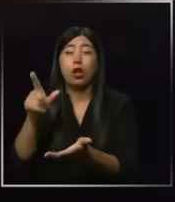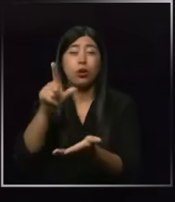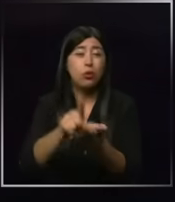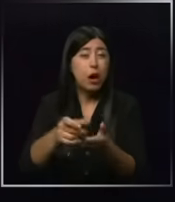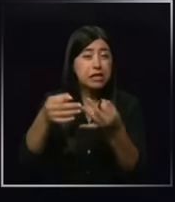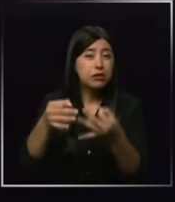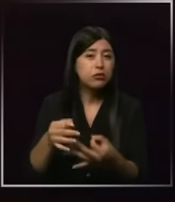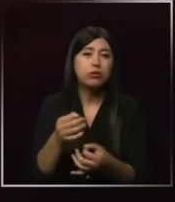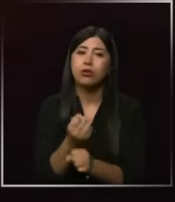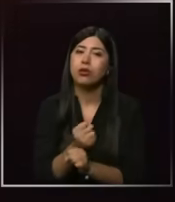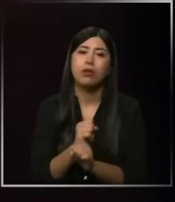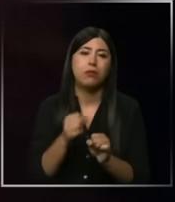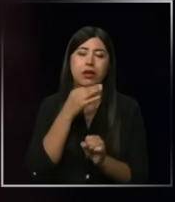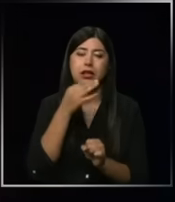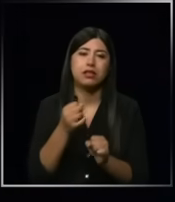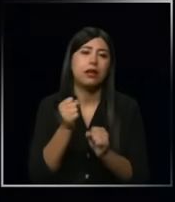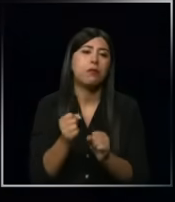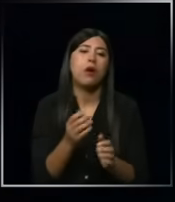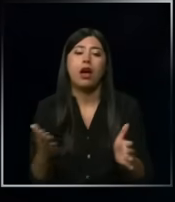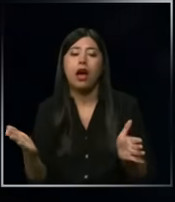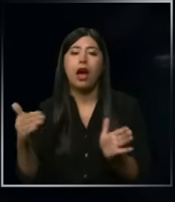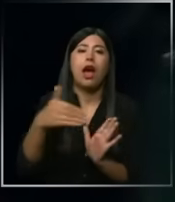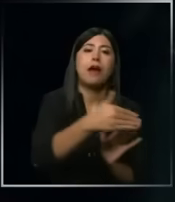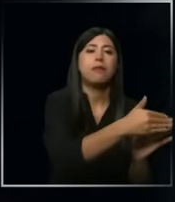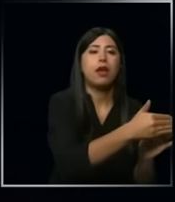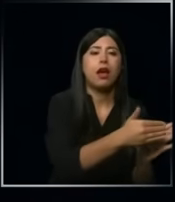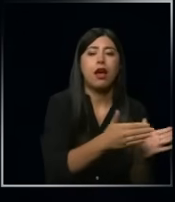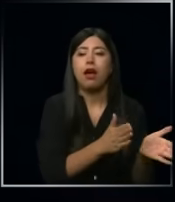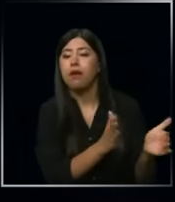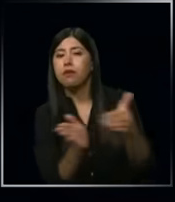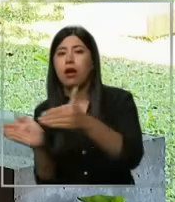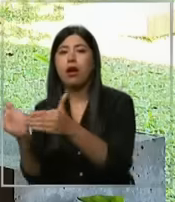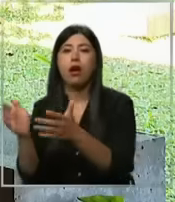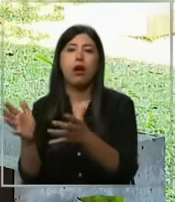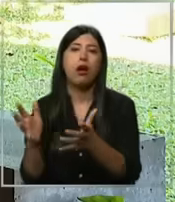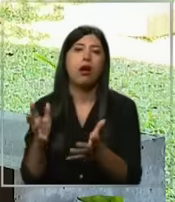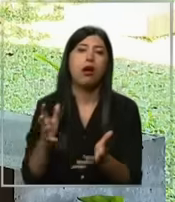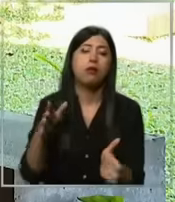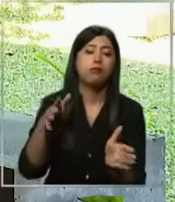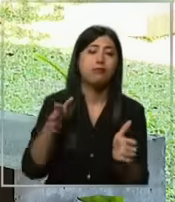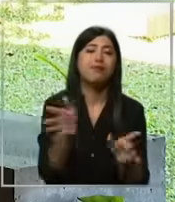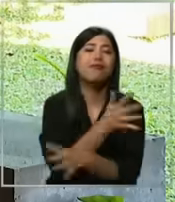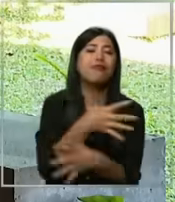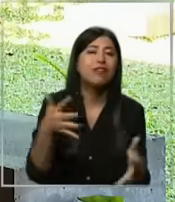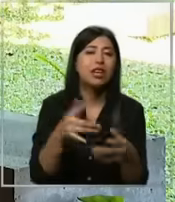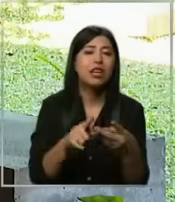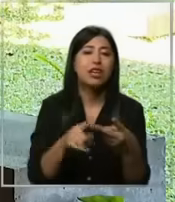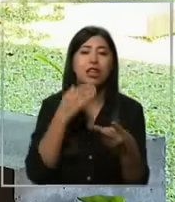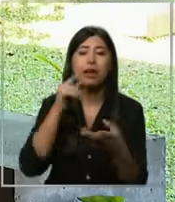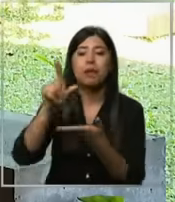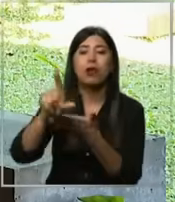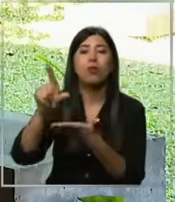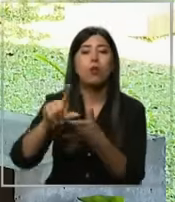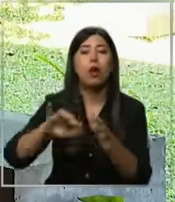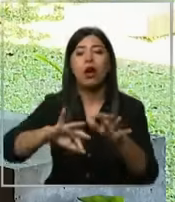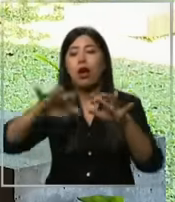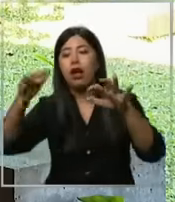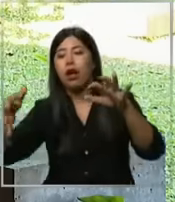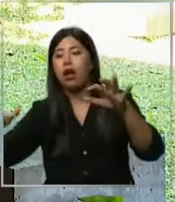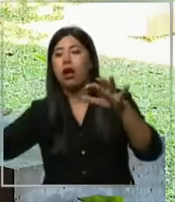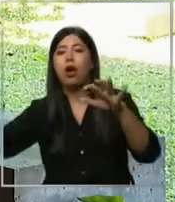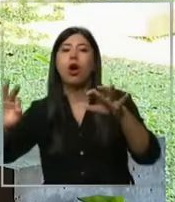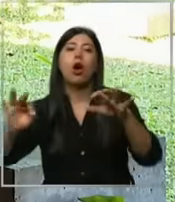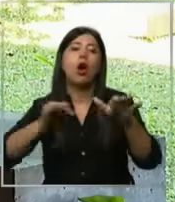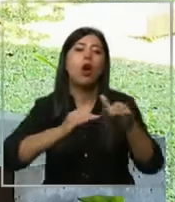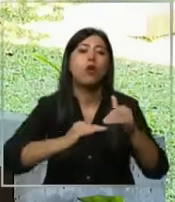cambiante, puede modificar su dirección si cambia la dirección del viento, la topografía ayuda mucho a que avance rápido o no